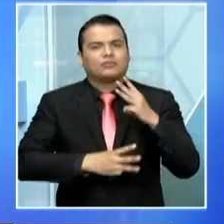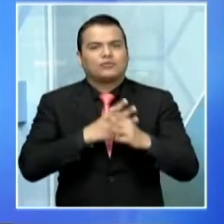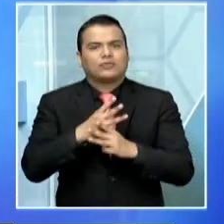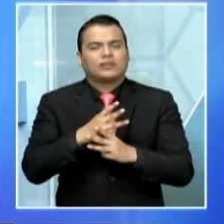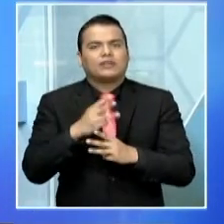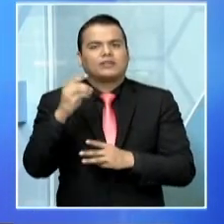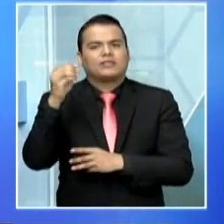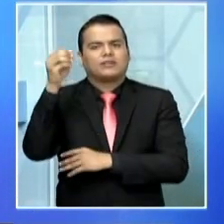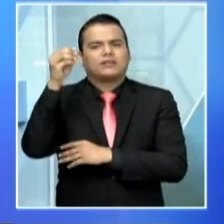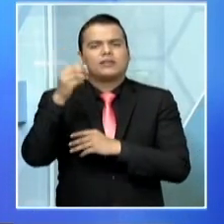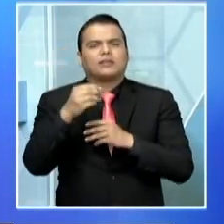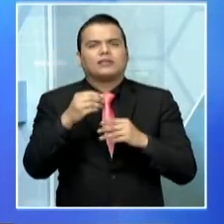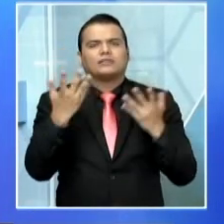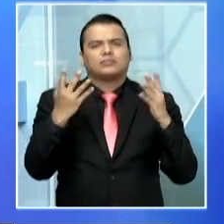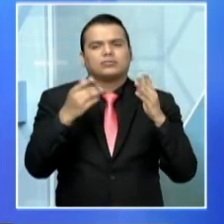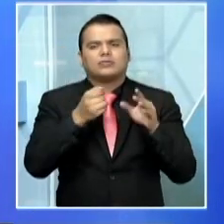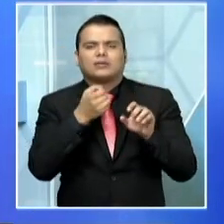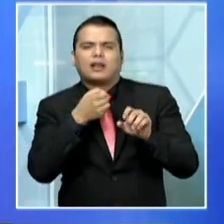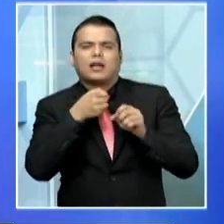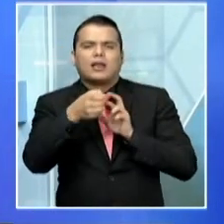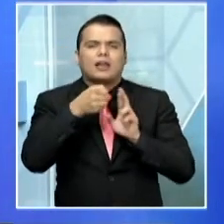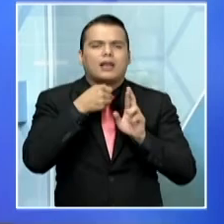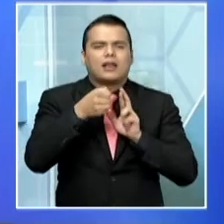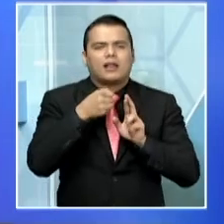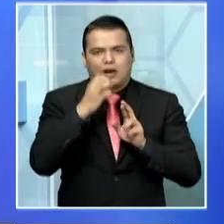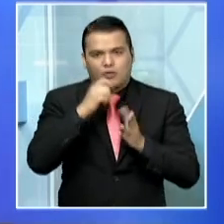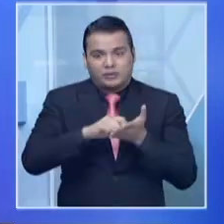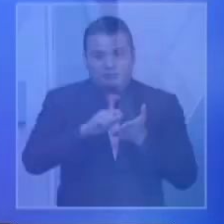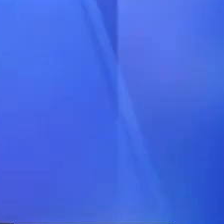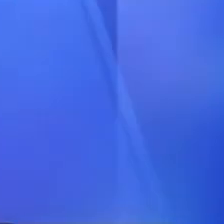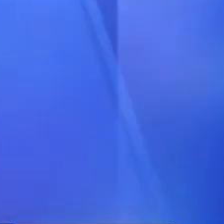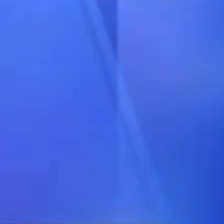esa entrevista habitual estará a cargo del escritor umberto valverde